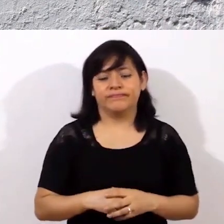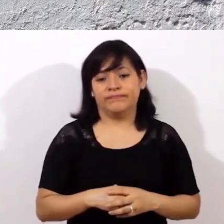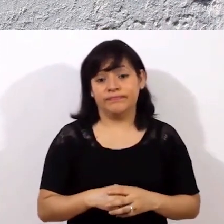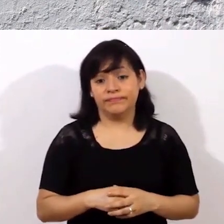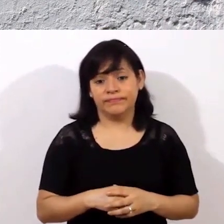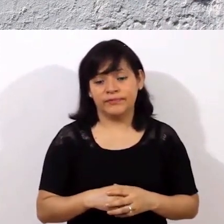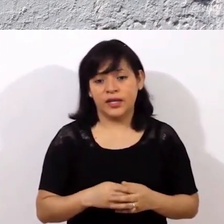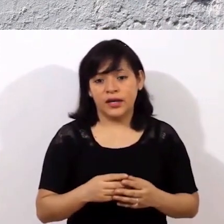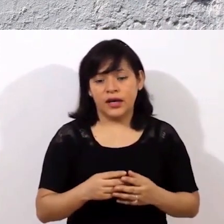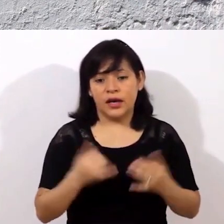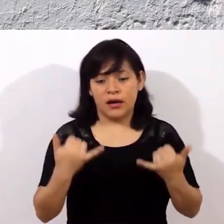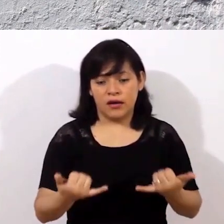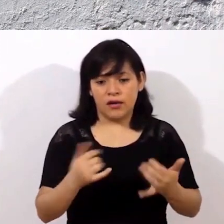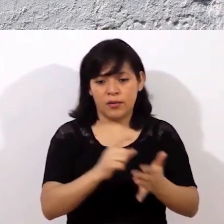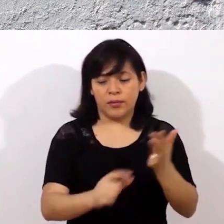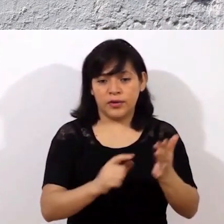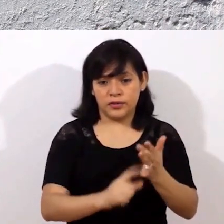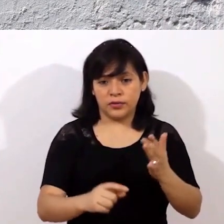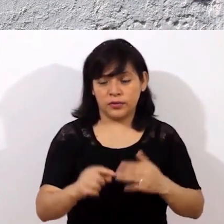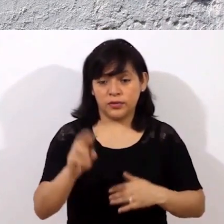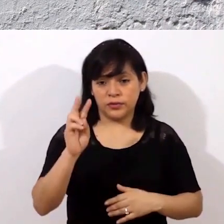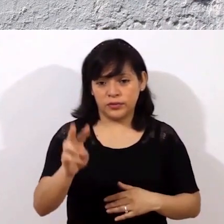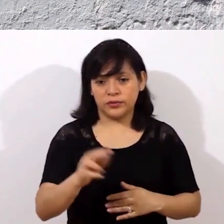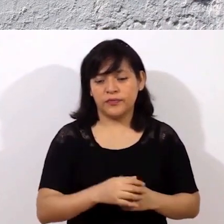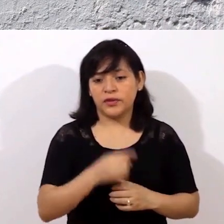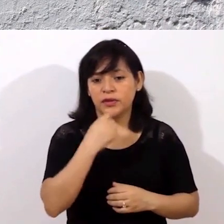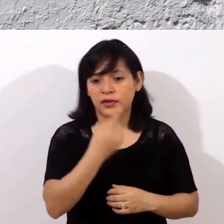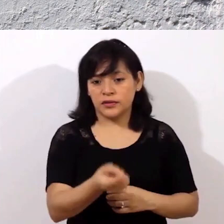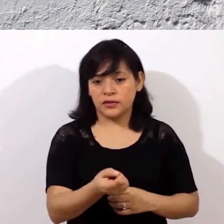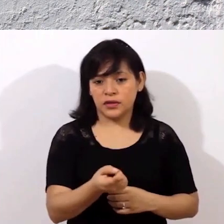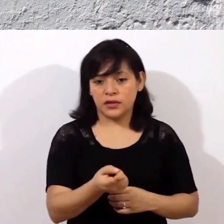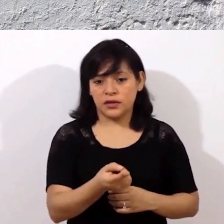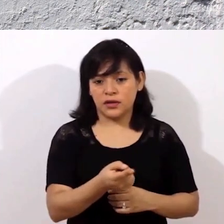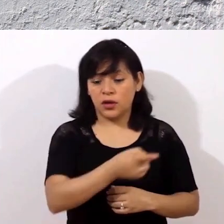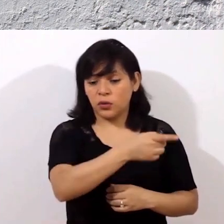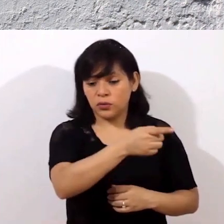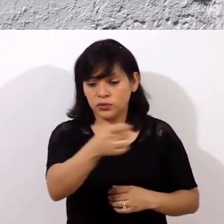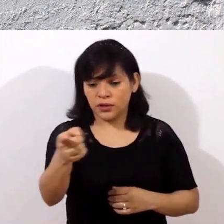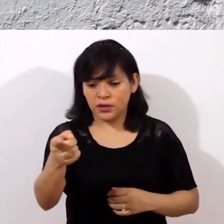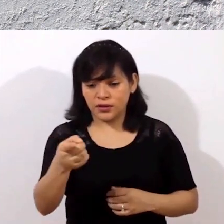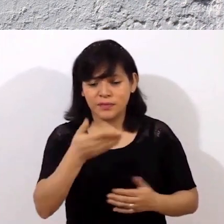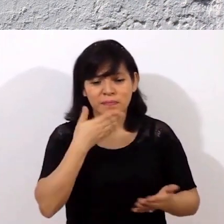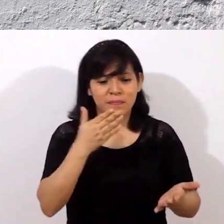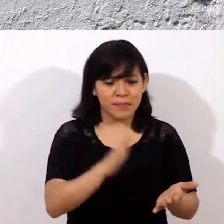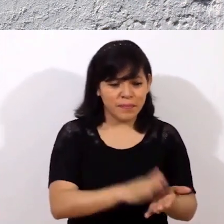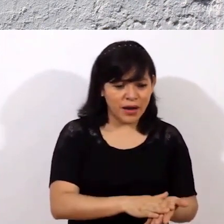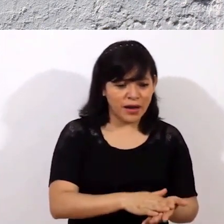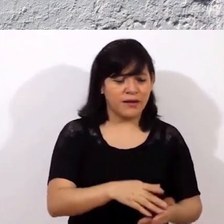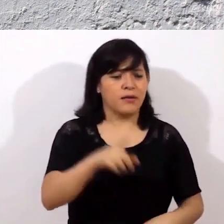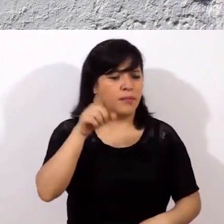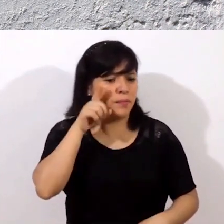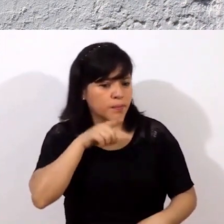Vamos con el versículo 2. Esta es la declaración que hace el Señor con respecto a su pueblo. Dice: